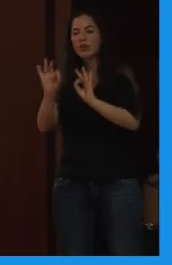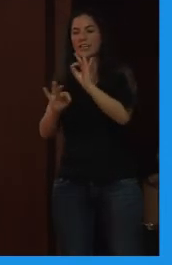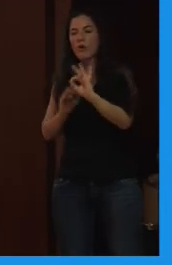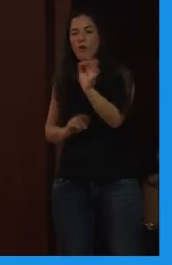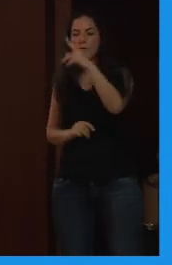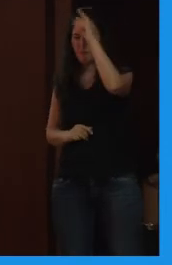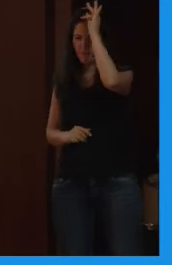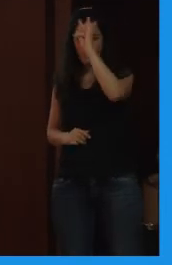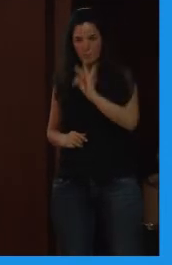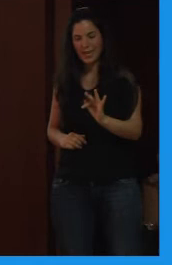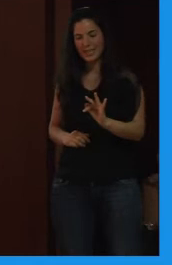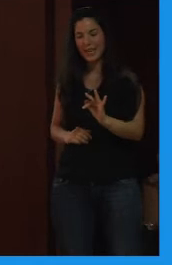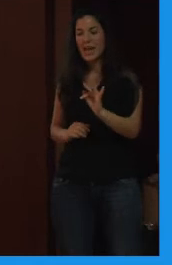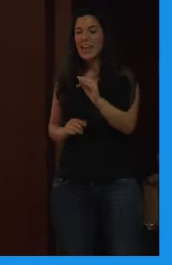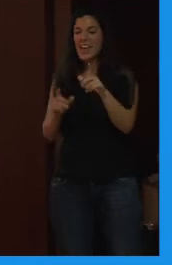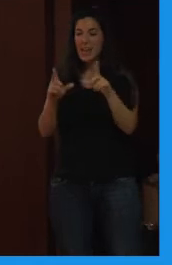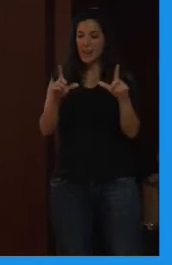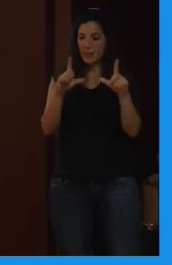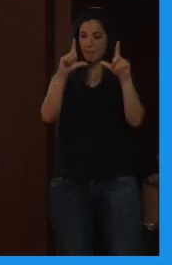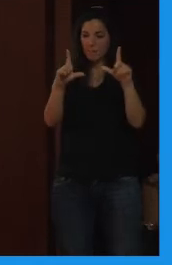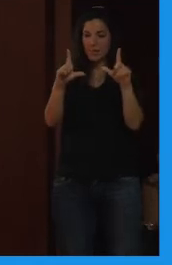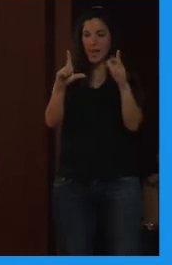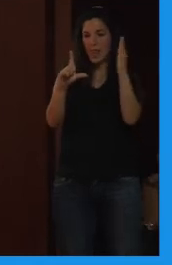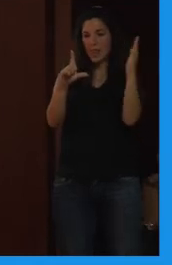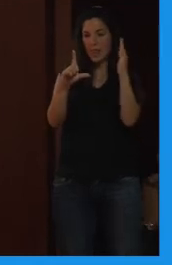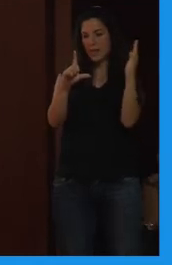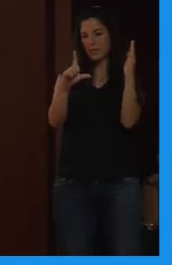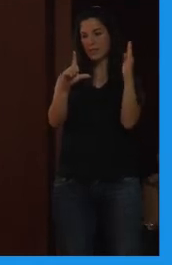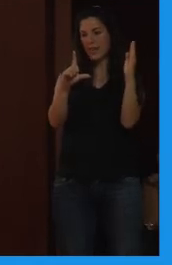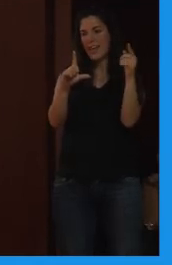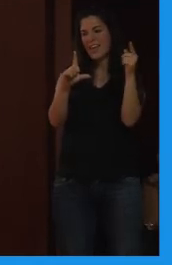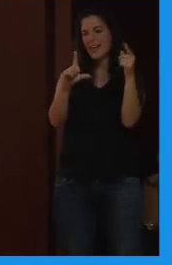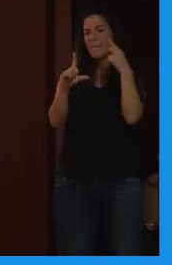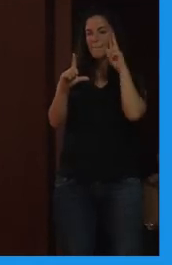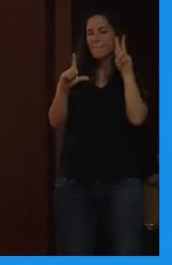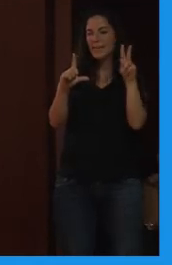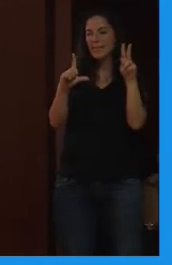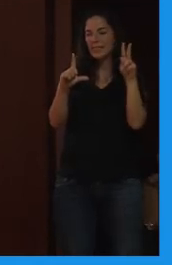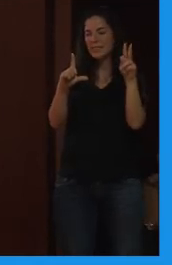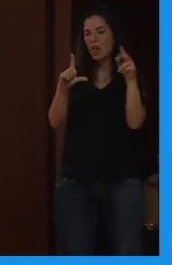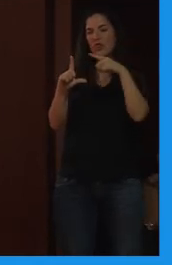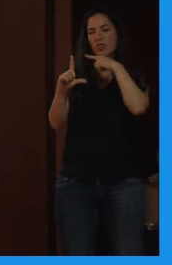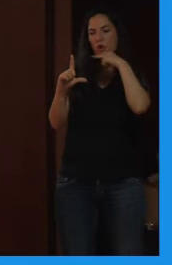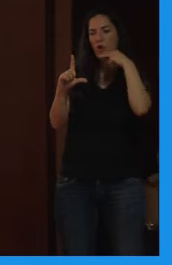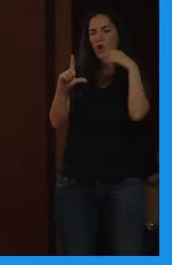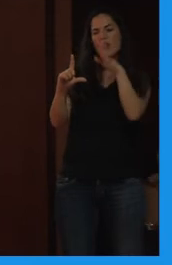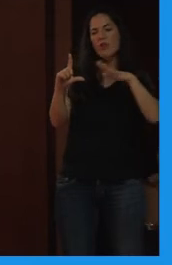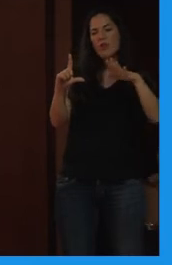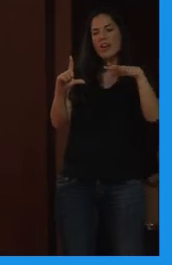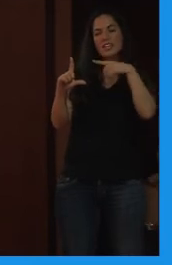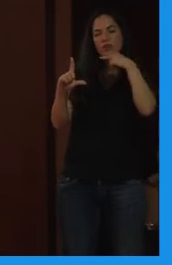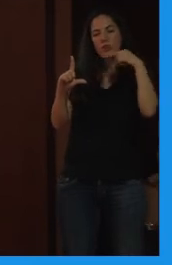En la parte izquierda de la diapositiva veis los puntos dolorosos, esas 18 zonas donde puede